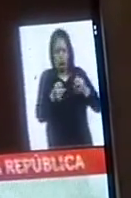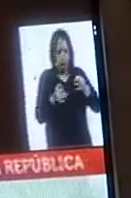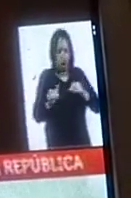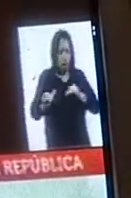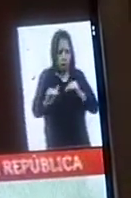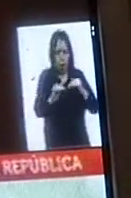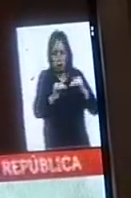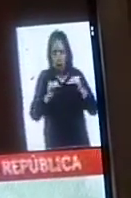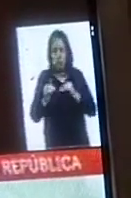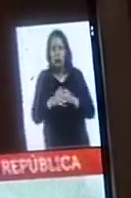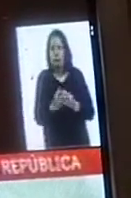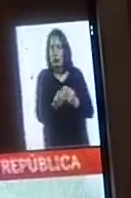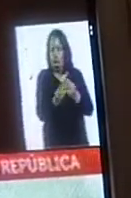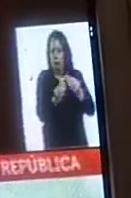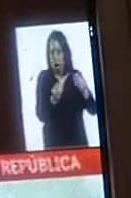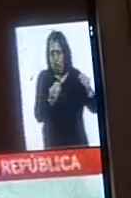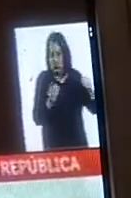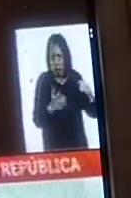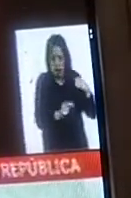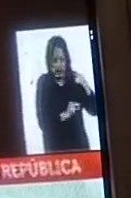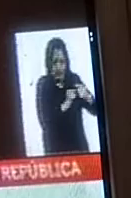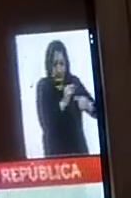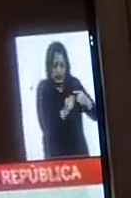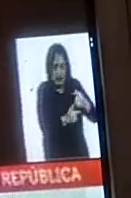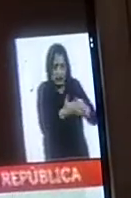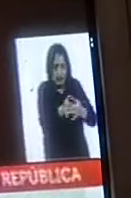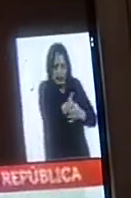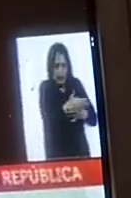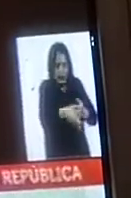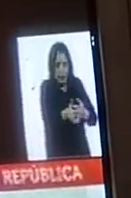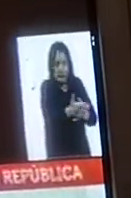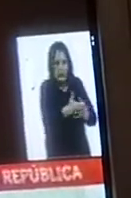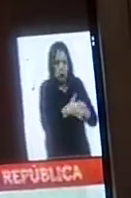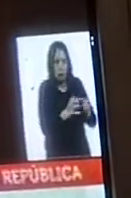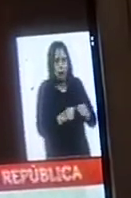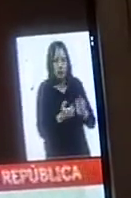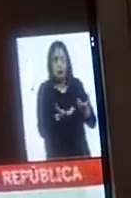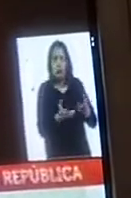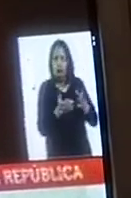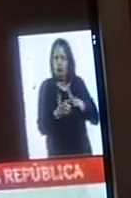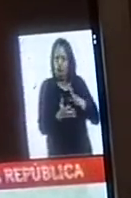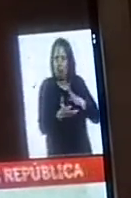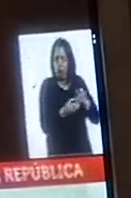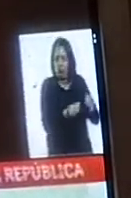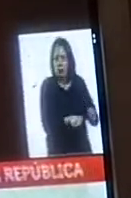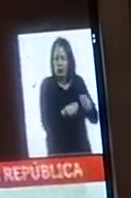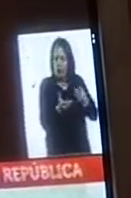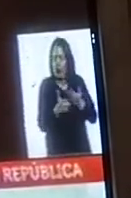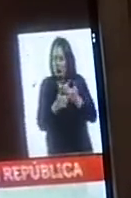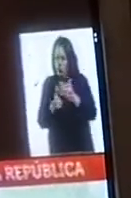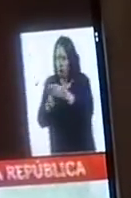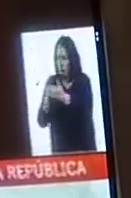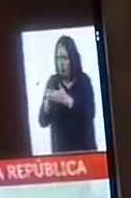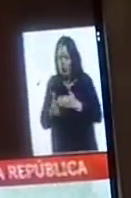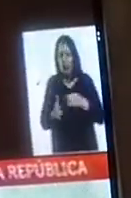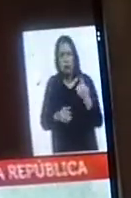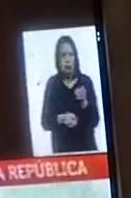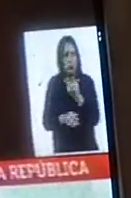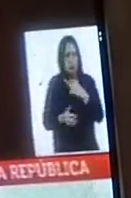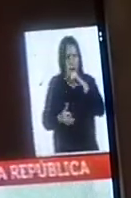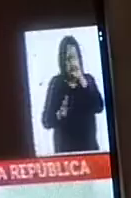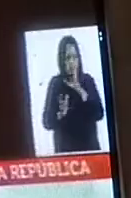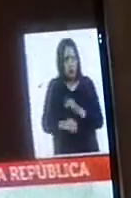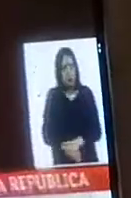país donde una mayor generación de riqueza y bienestar se distribuya de manera equitativa entre todos los